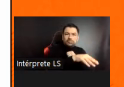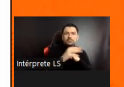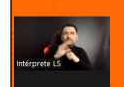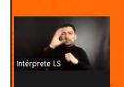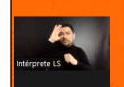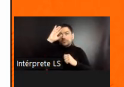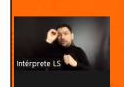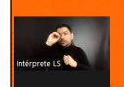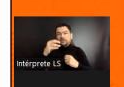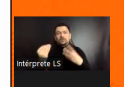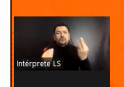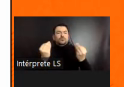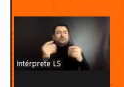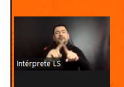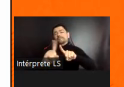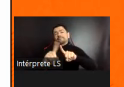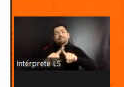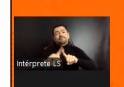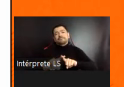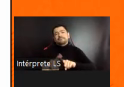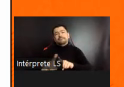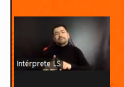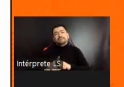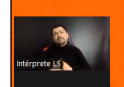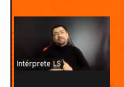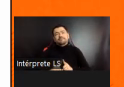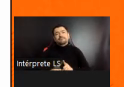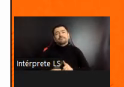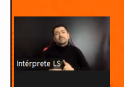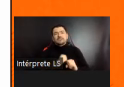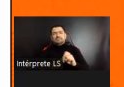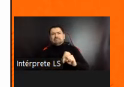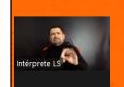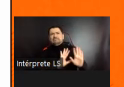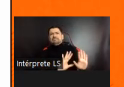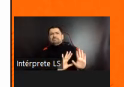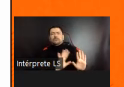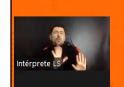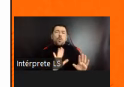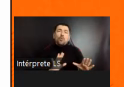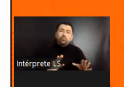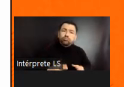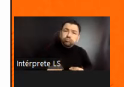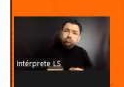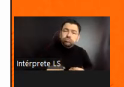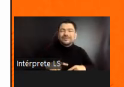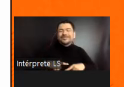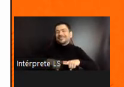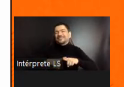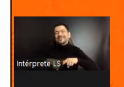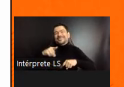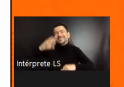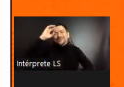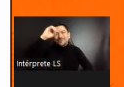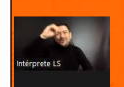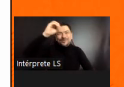demográficos aceptan o no la vacuna del COVID. Y estas ideas y estas tomas son importantísimas para la